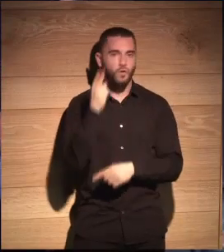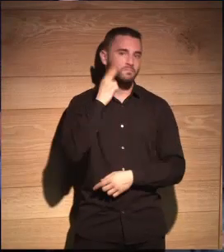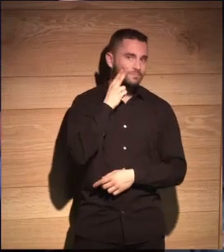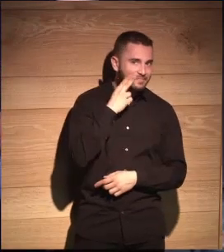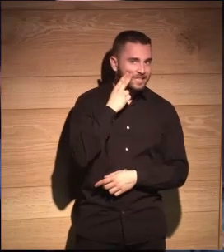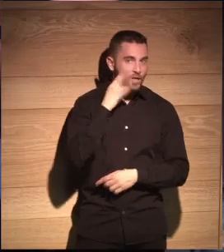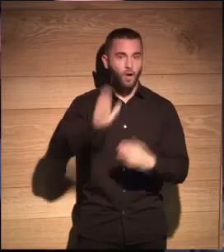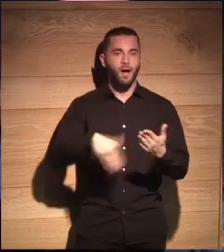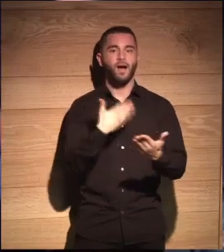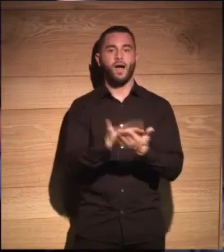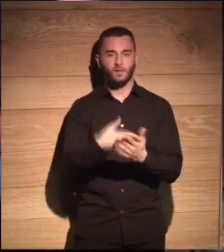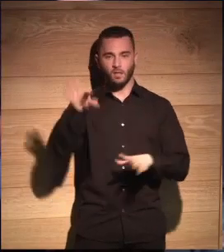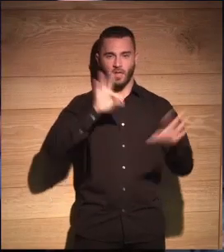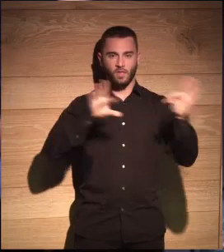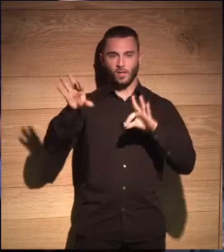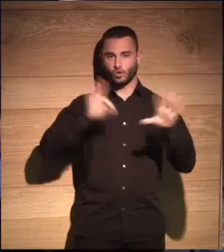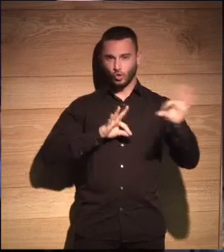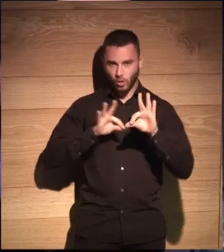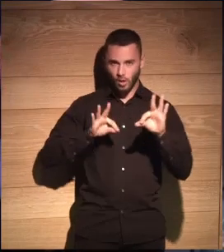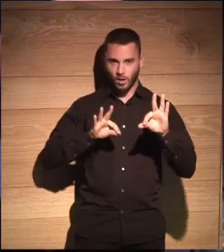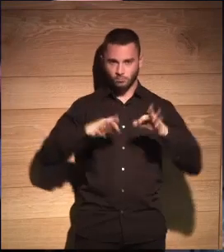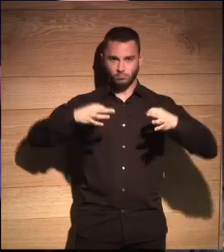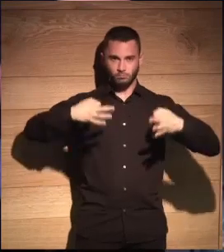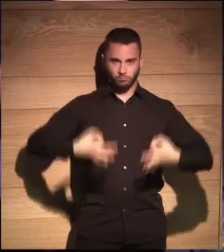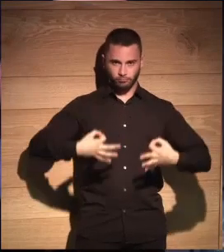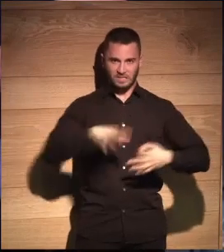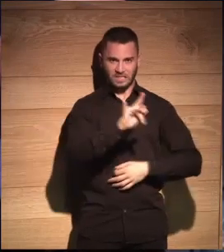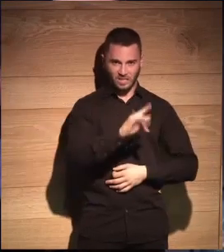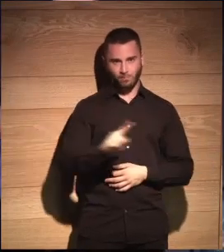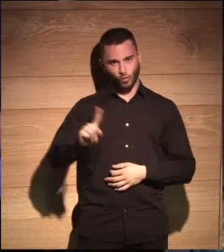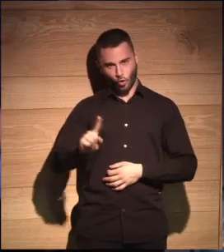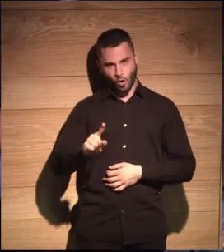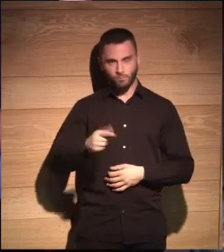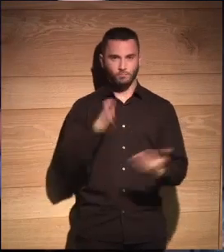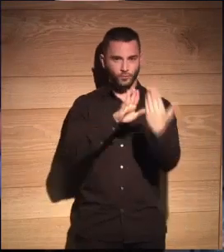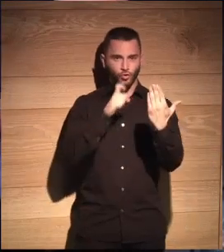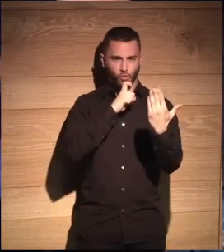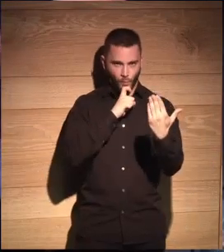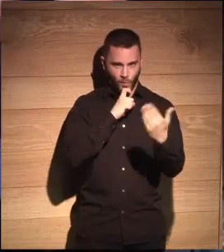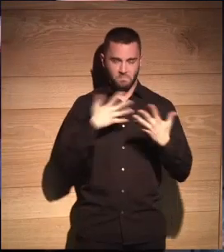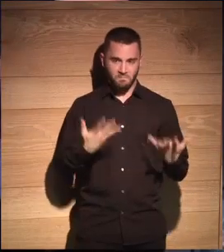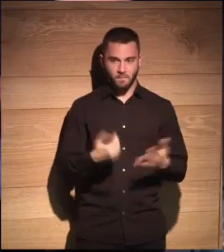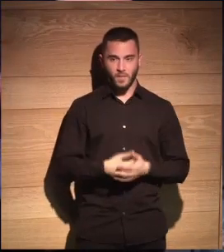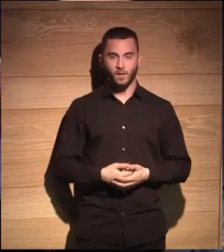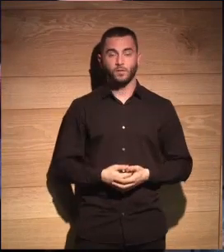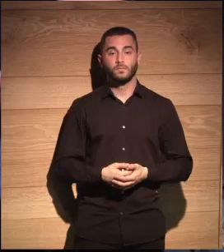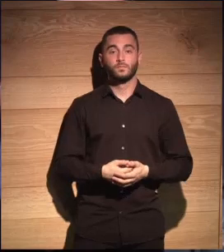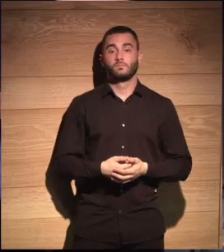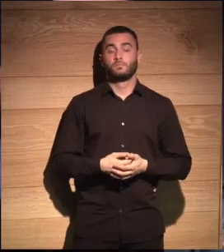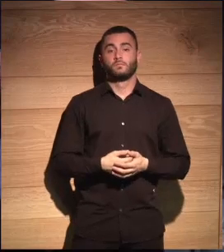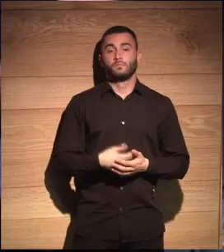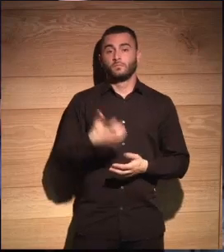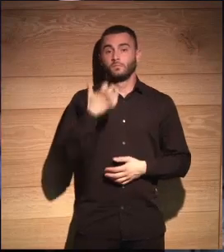incertidumbre hasta que empiezas a tomar decisiones de qué es lo que sí, qué es lo que no, cómo lo vas a afrontar. Pero bueno, una vez que ya